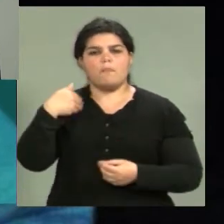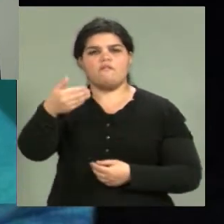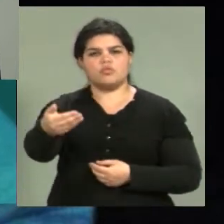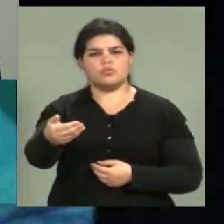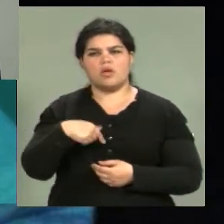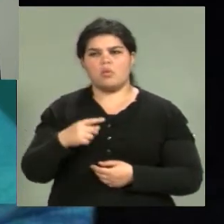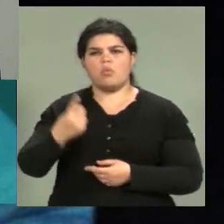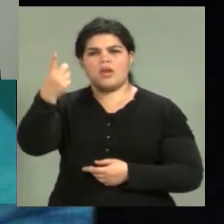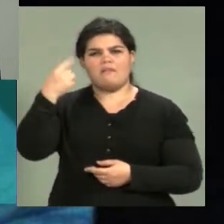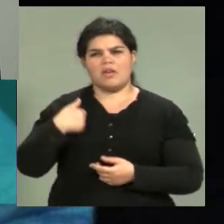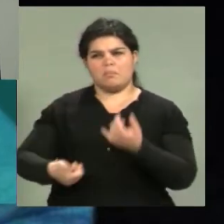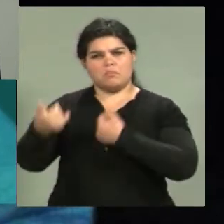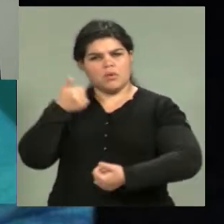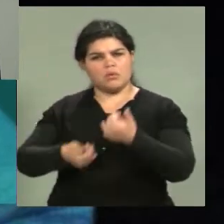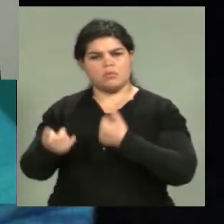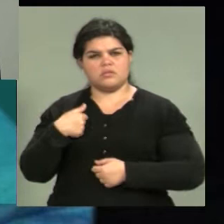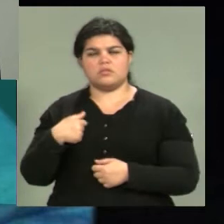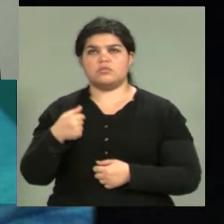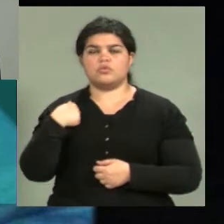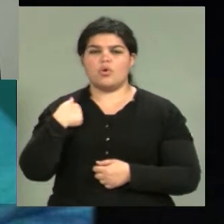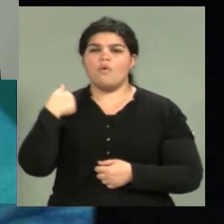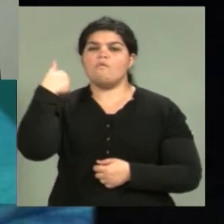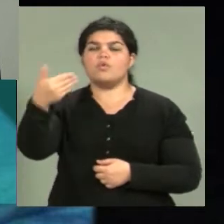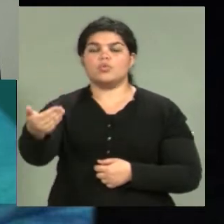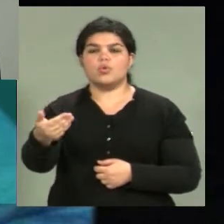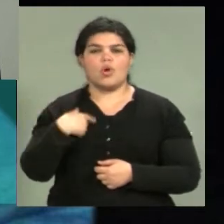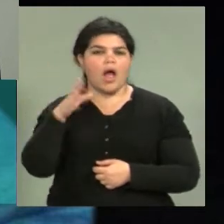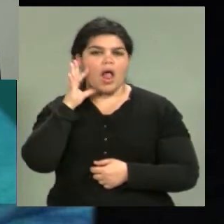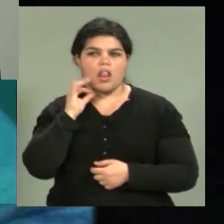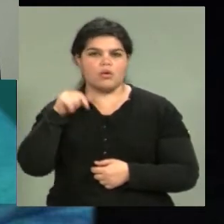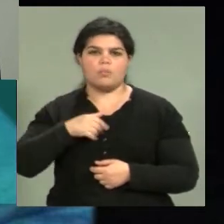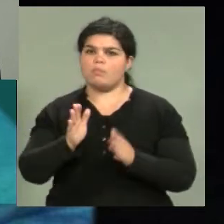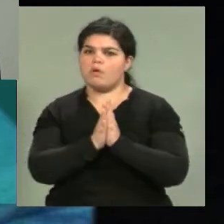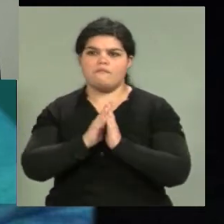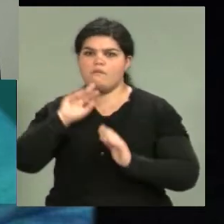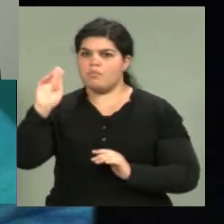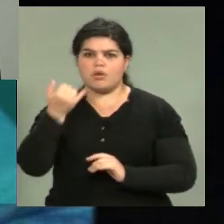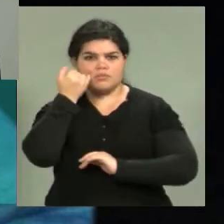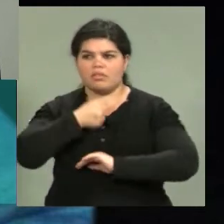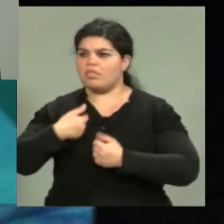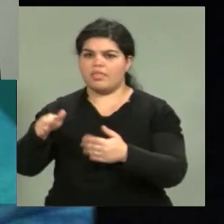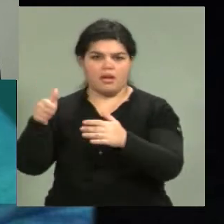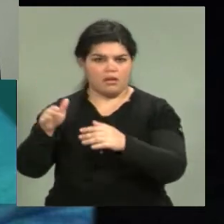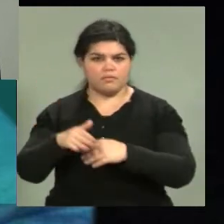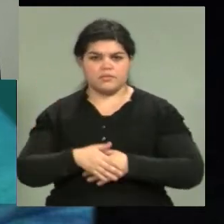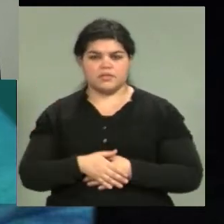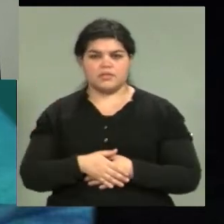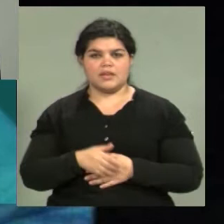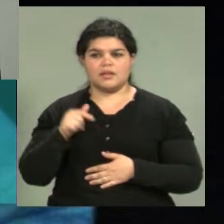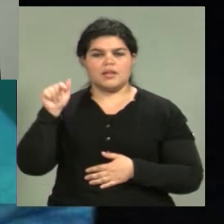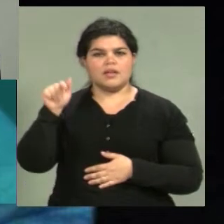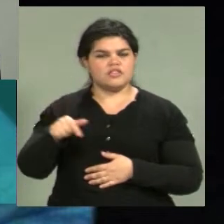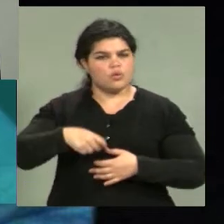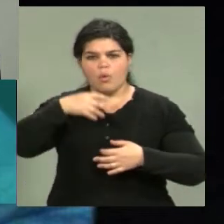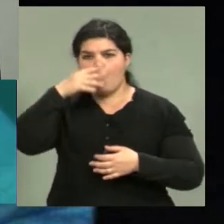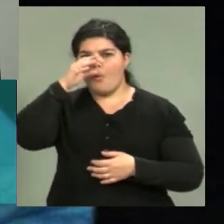dijo una vez, a mí me lo dijo muy claramente, si a mí alguna vez me pasa algo, a mí me dejas morir. Y esa fue la única